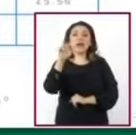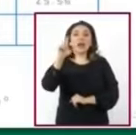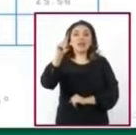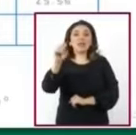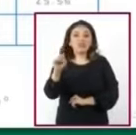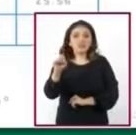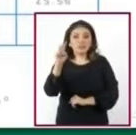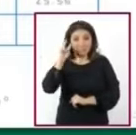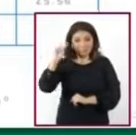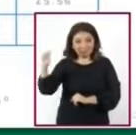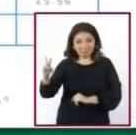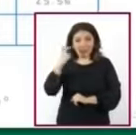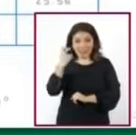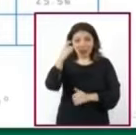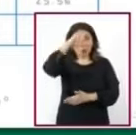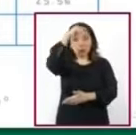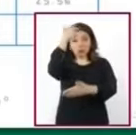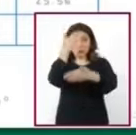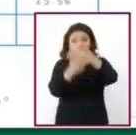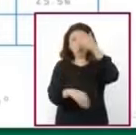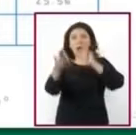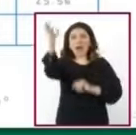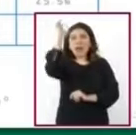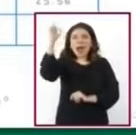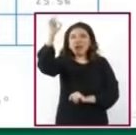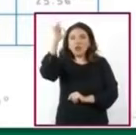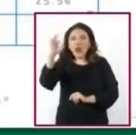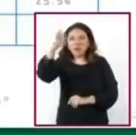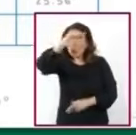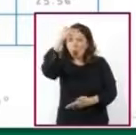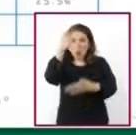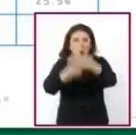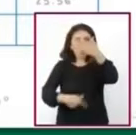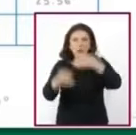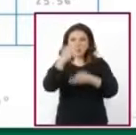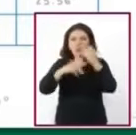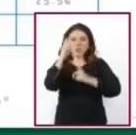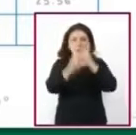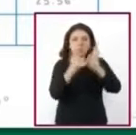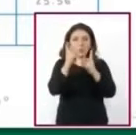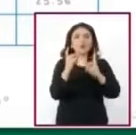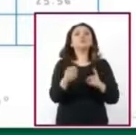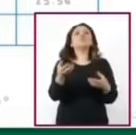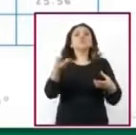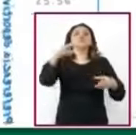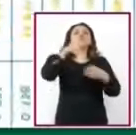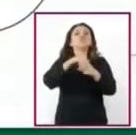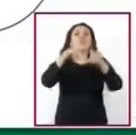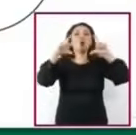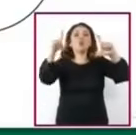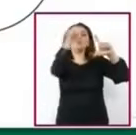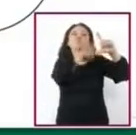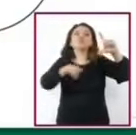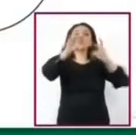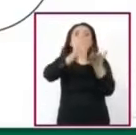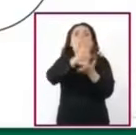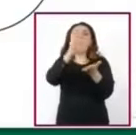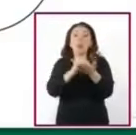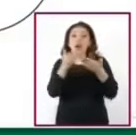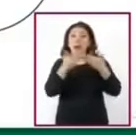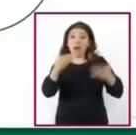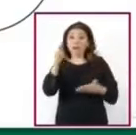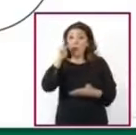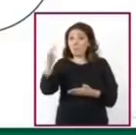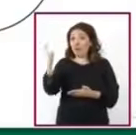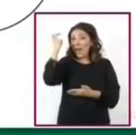25.56 grados. Y con el cálculo de los grados de los demás deportes, se ha completado la tabla. Ahora, con